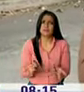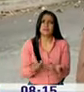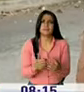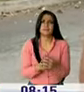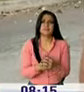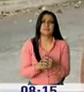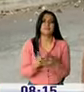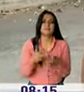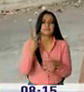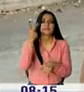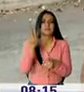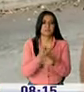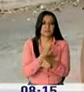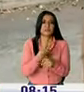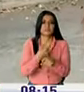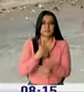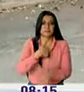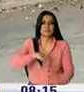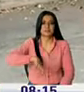que me roban